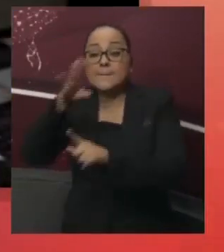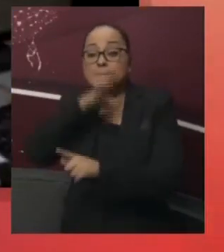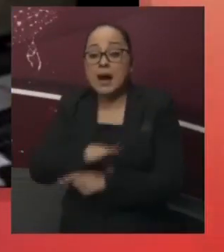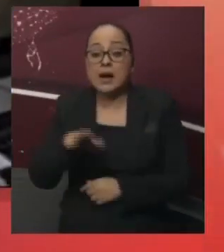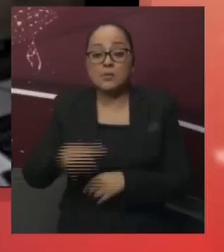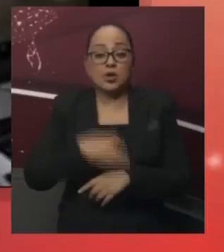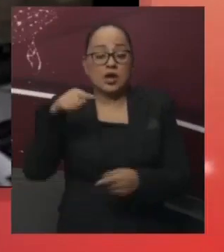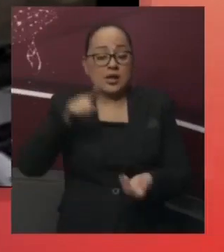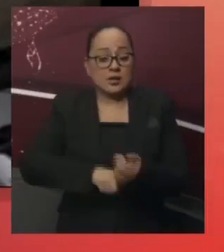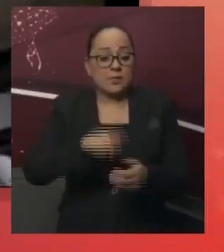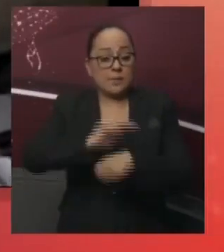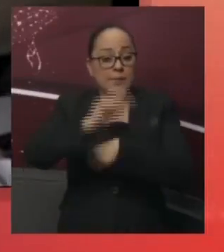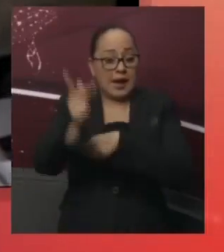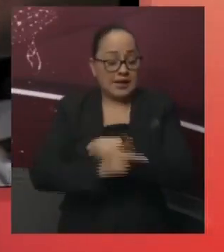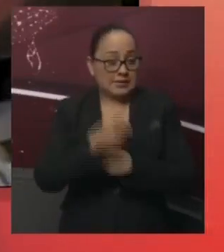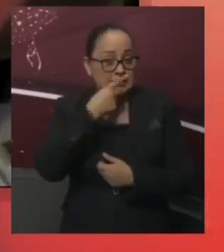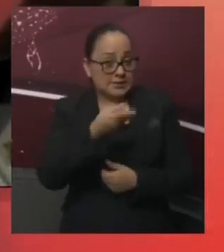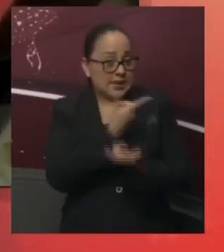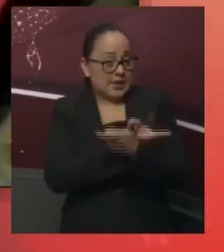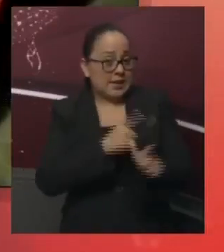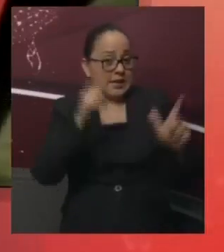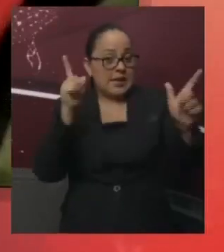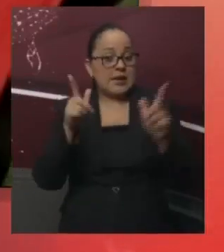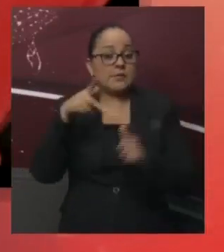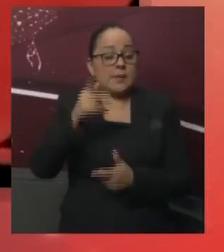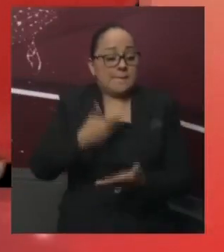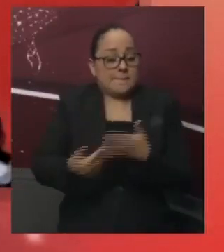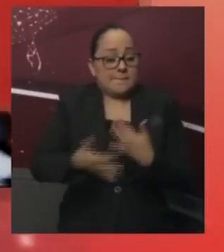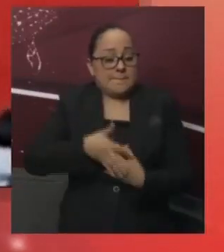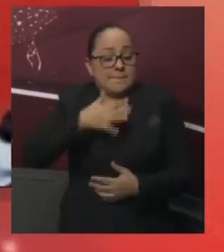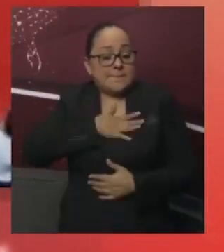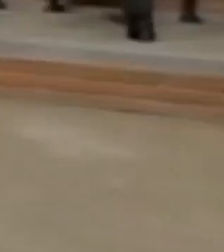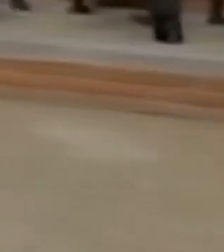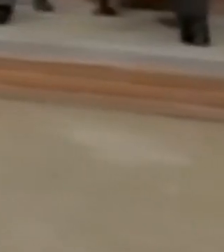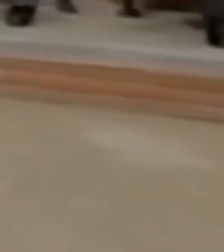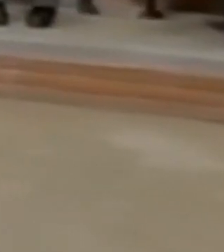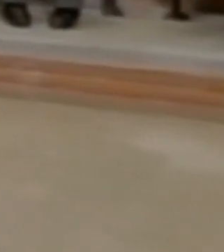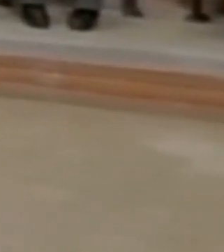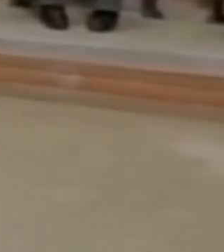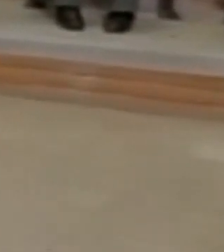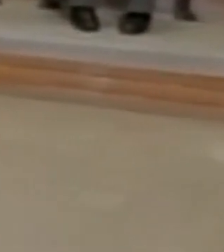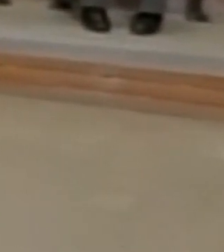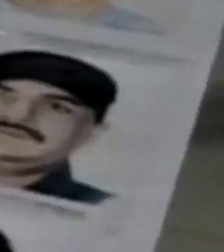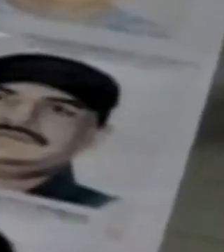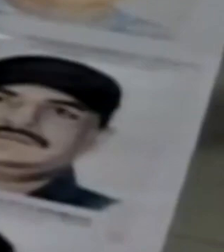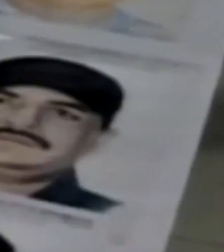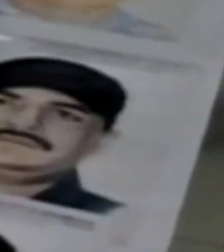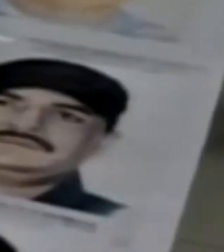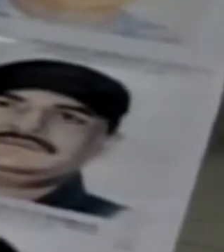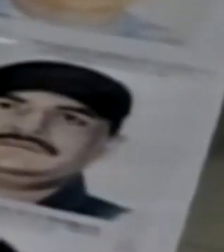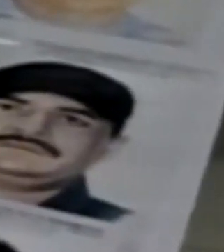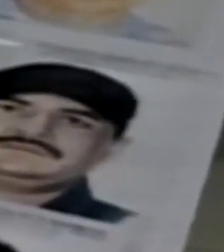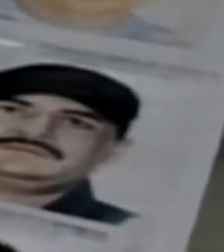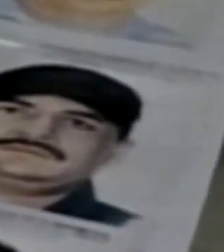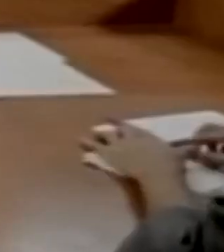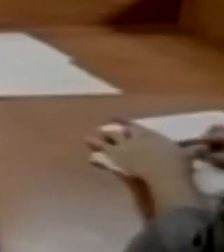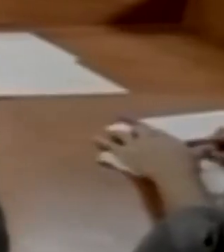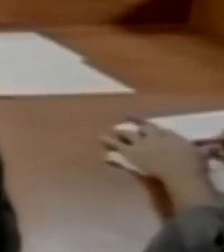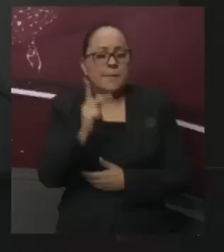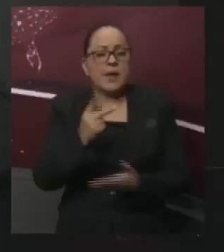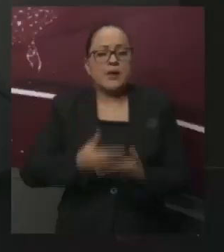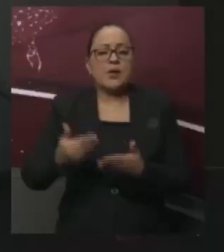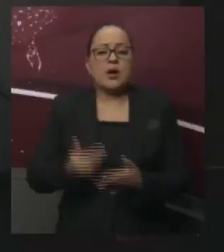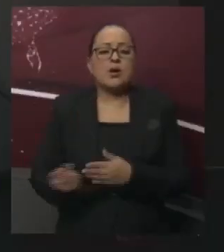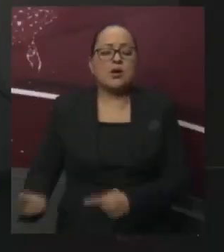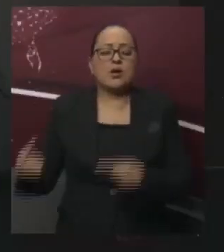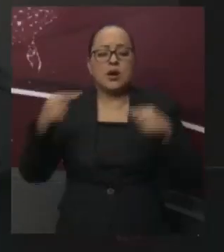de libertades donde nadie va a hacer la justicia por propia mano. Tenemos instituciones judiciales para ello, pero tenemos una crisis